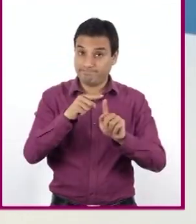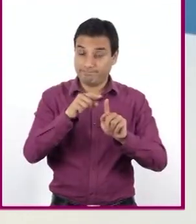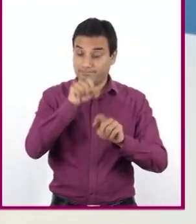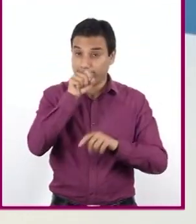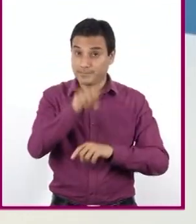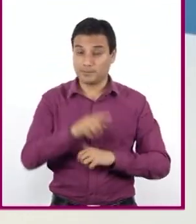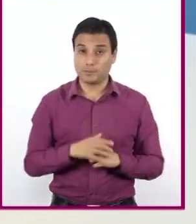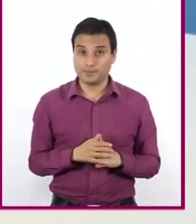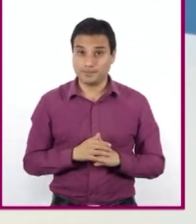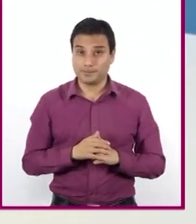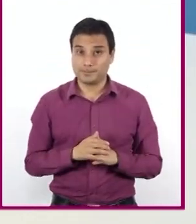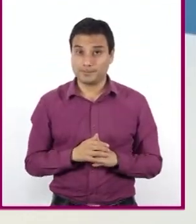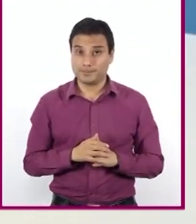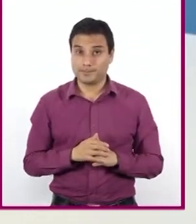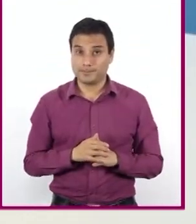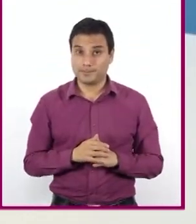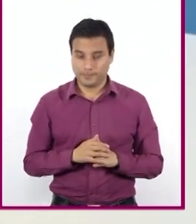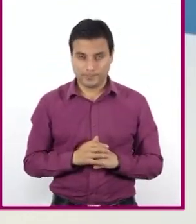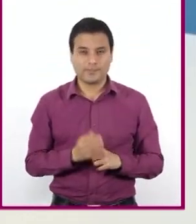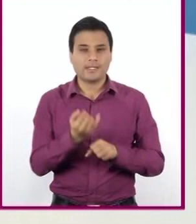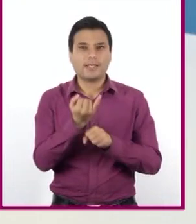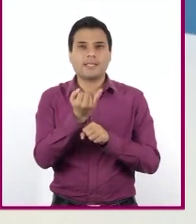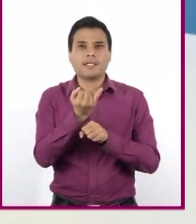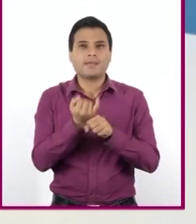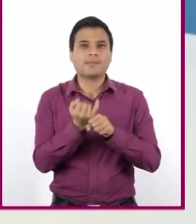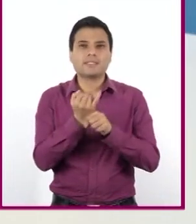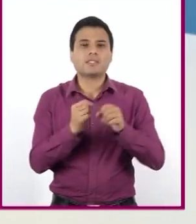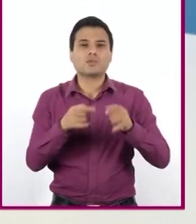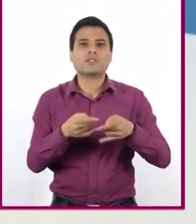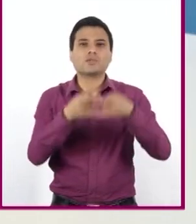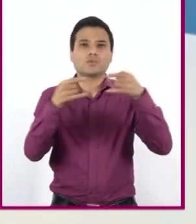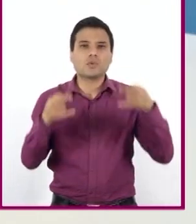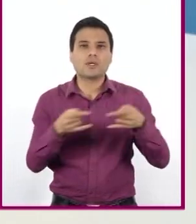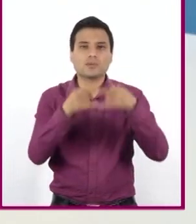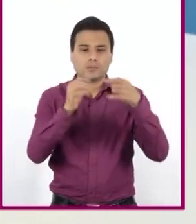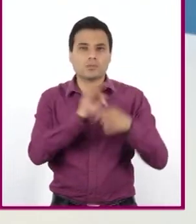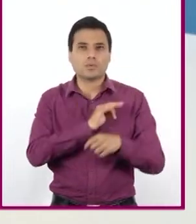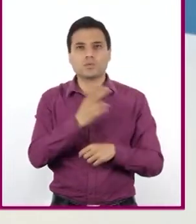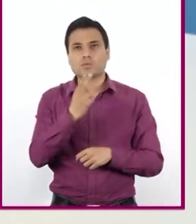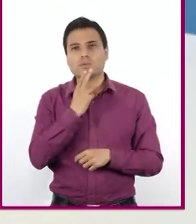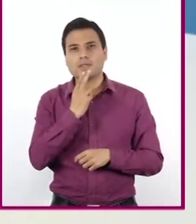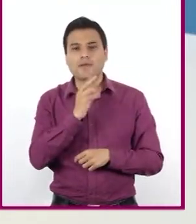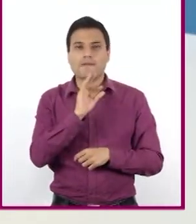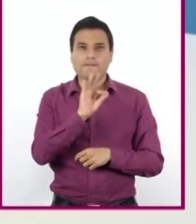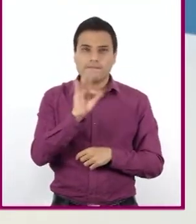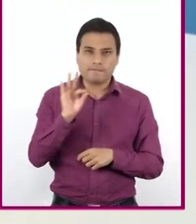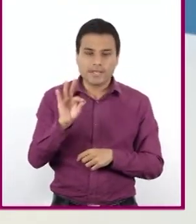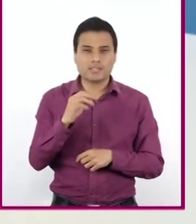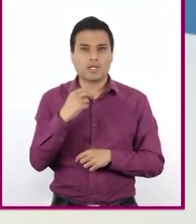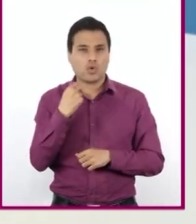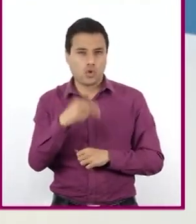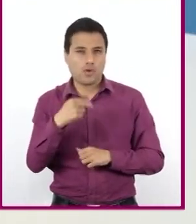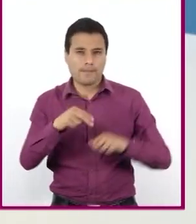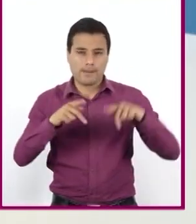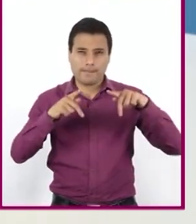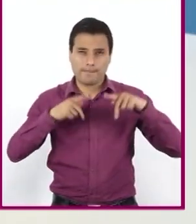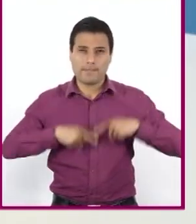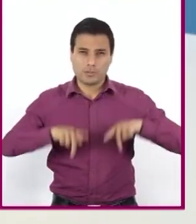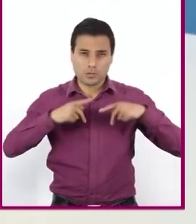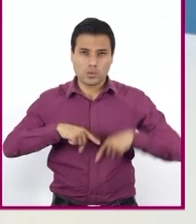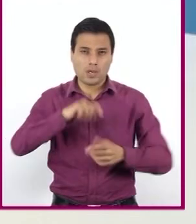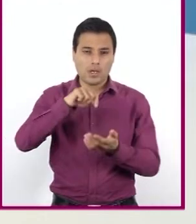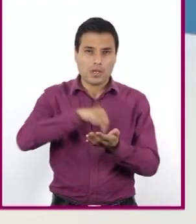Para el caso de la investigación histórica, recurran a datos como fechas, nombres de personajes y